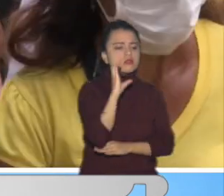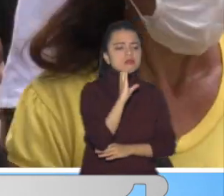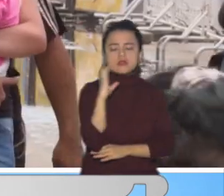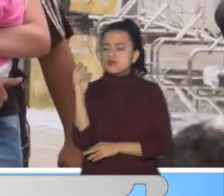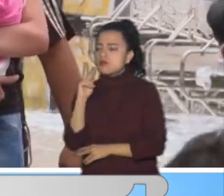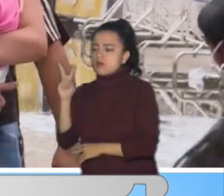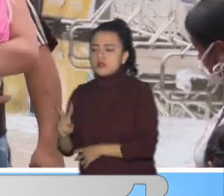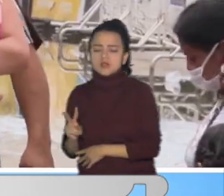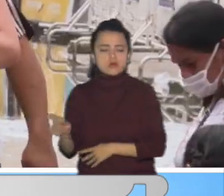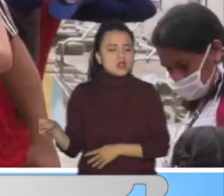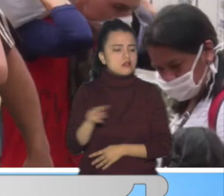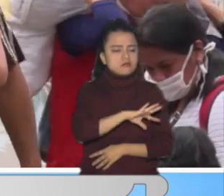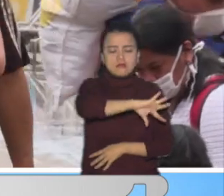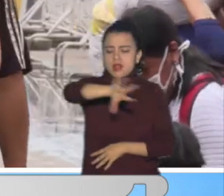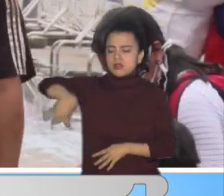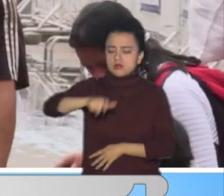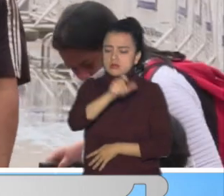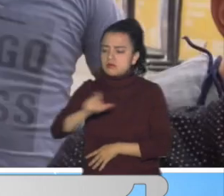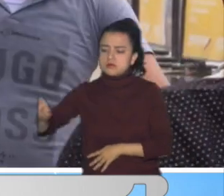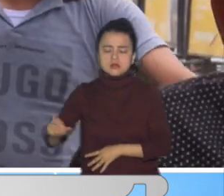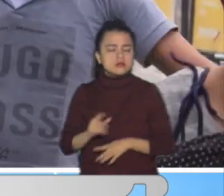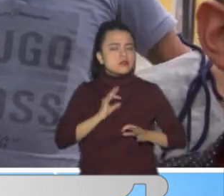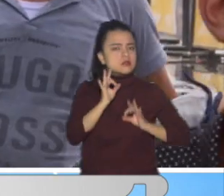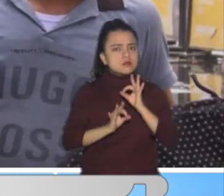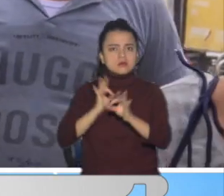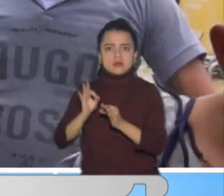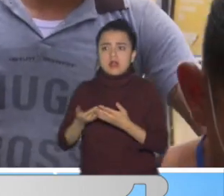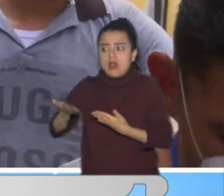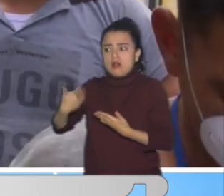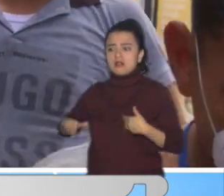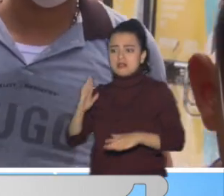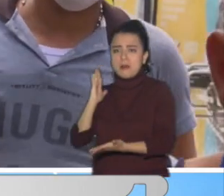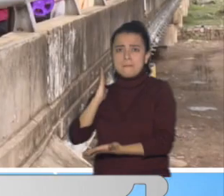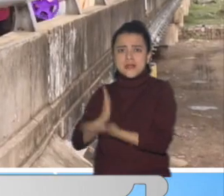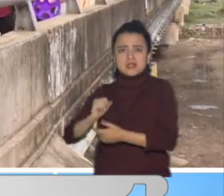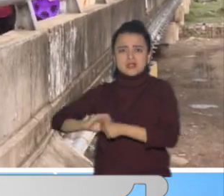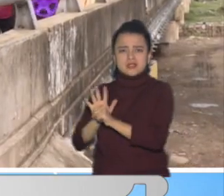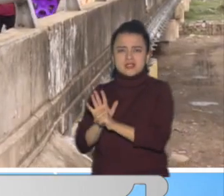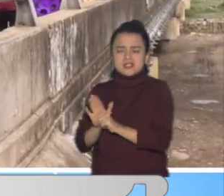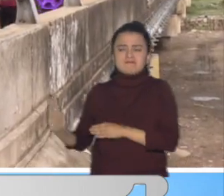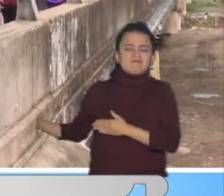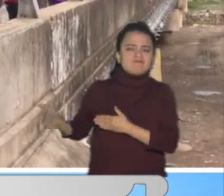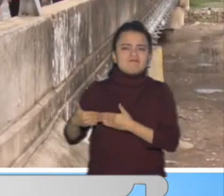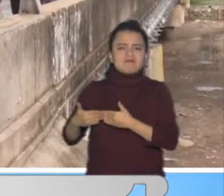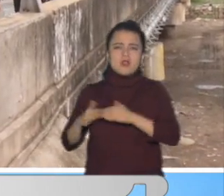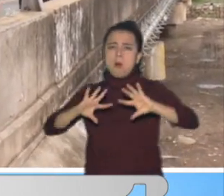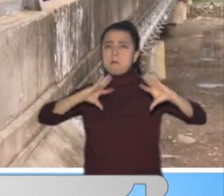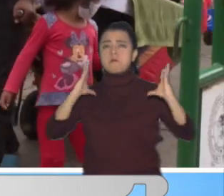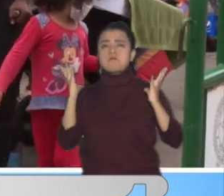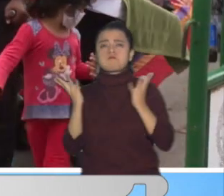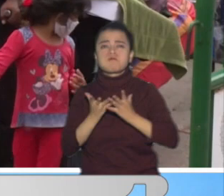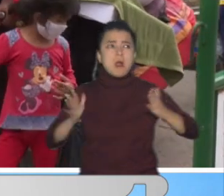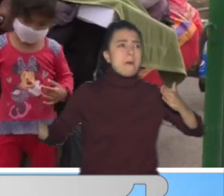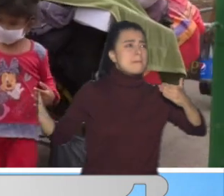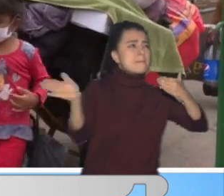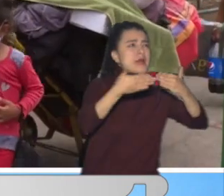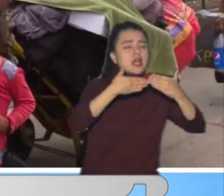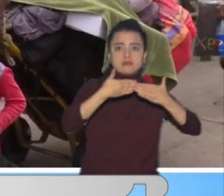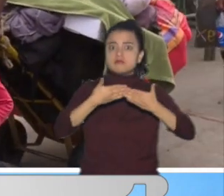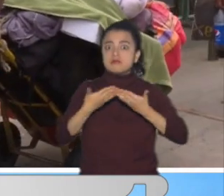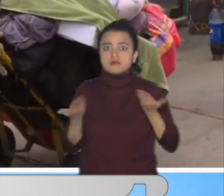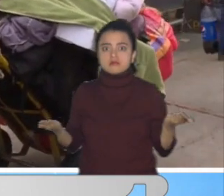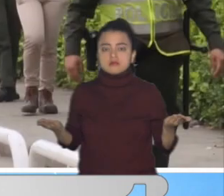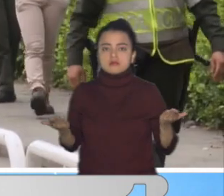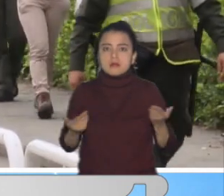los colombianos. Lo hicimos durante la pandemia. El mundo entero cerró sus fronteras, nosotros tuvimos que hacer lo mismo, pero progresivamente, una vez